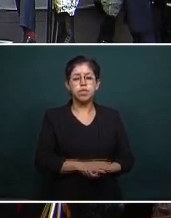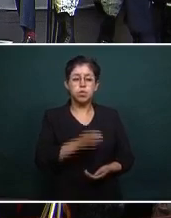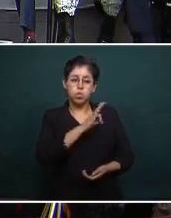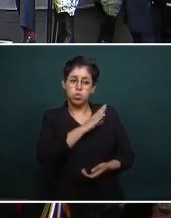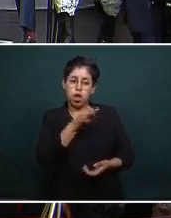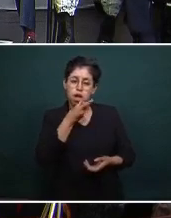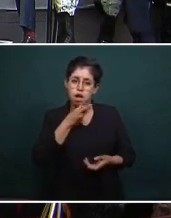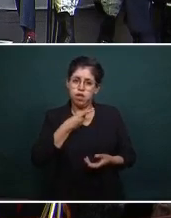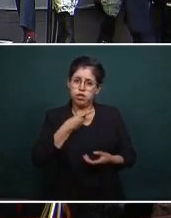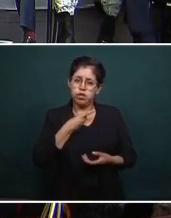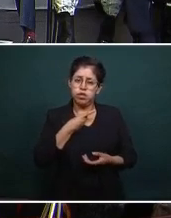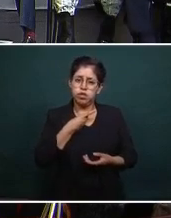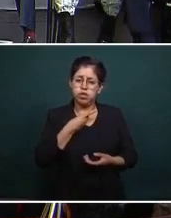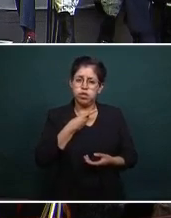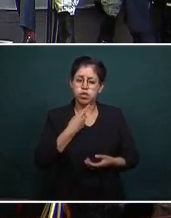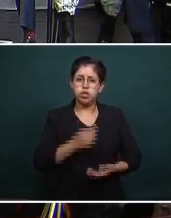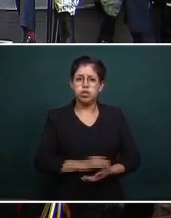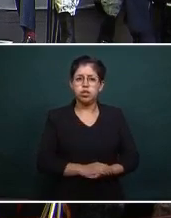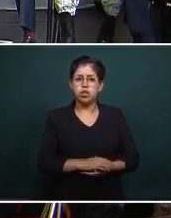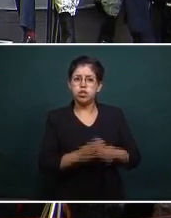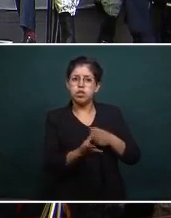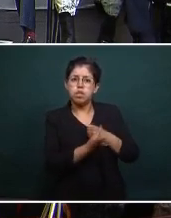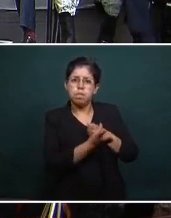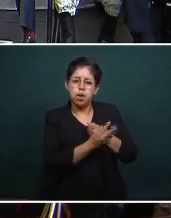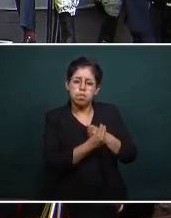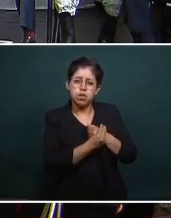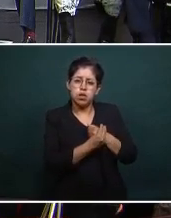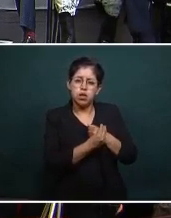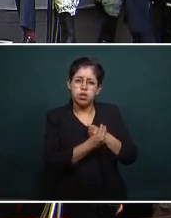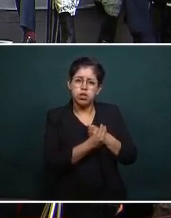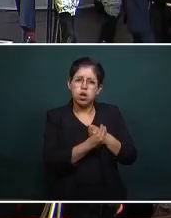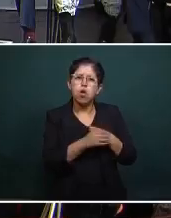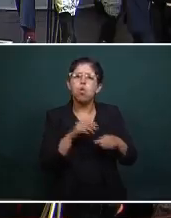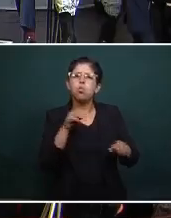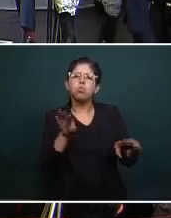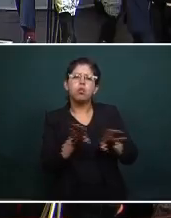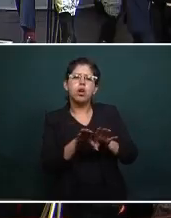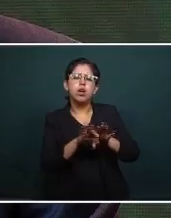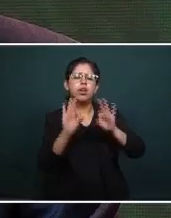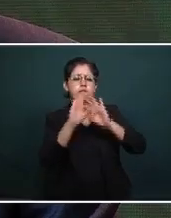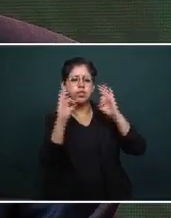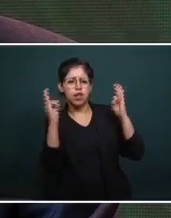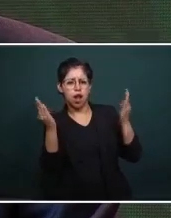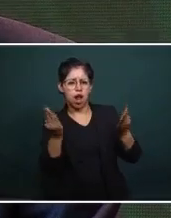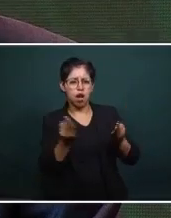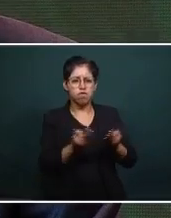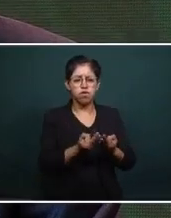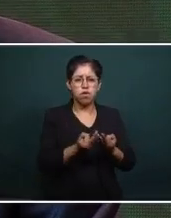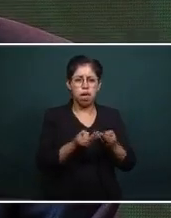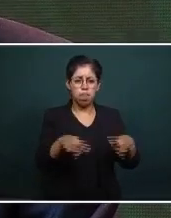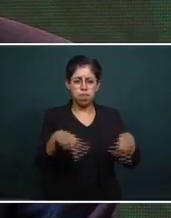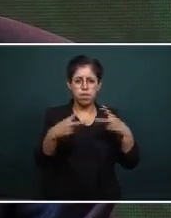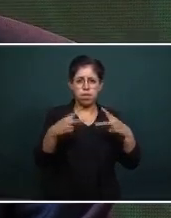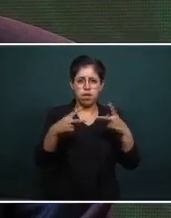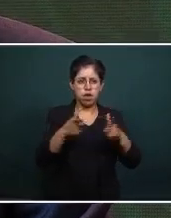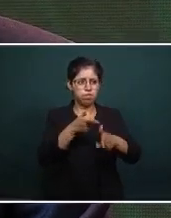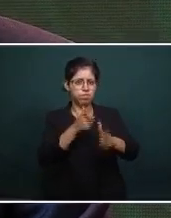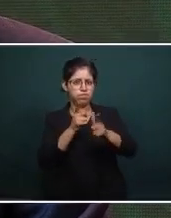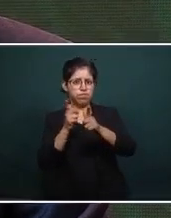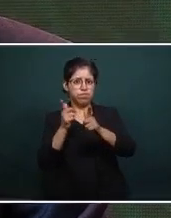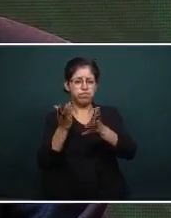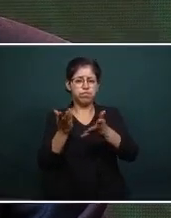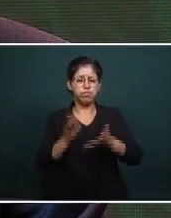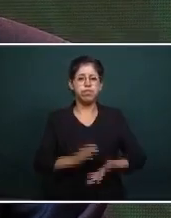informe sobre cuál es el control que se tiene de las armas,